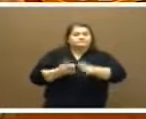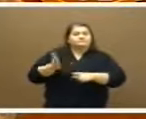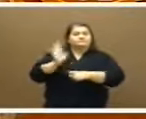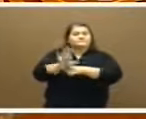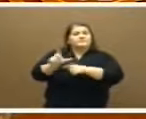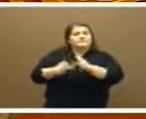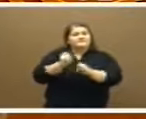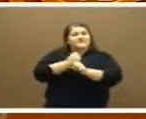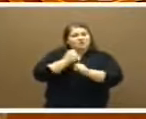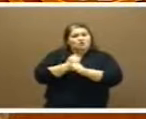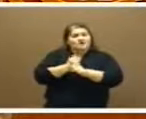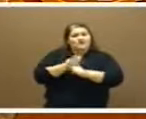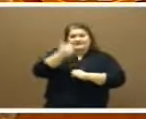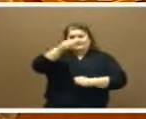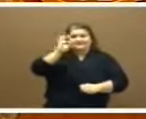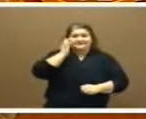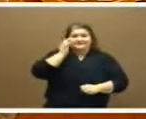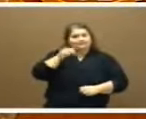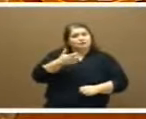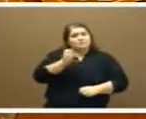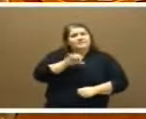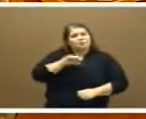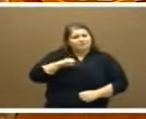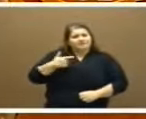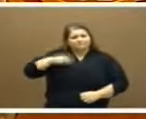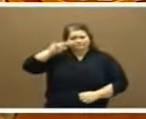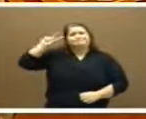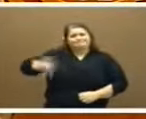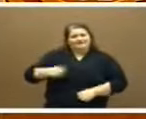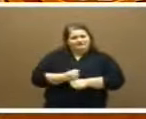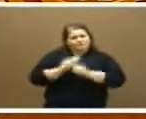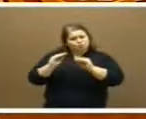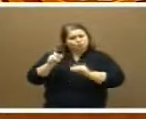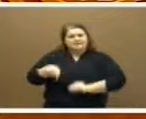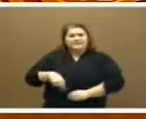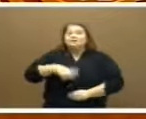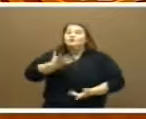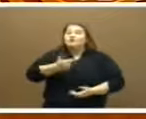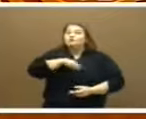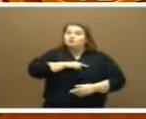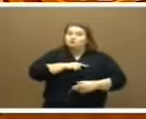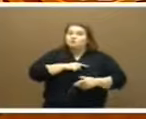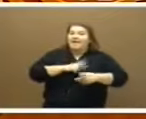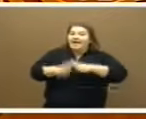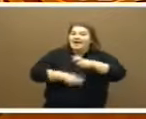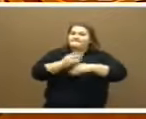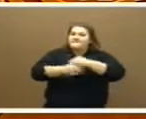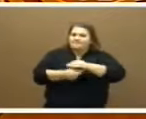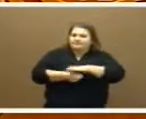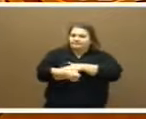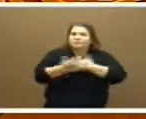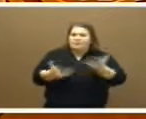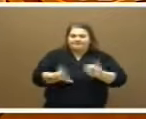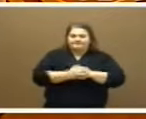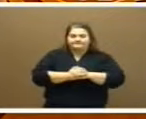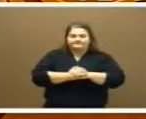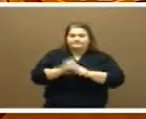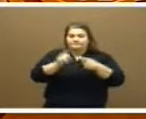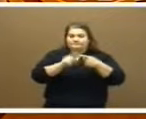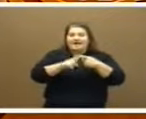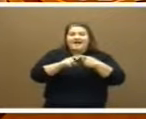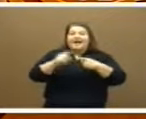los trabajadores y trabajadoras de esta comunidad. Por lo tanto, lo que le planteamos es la siguiente enmienda. Convocar a